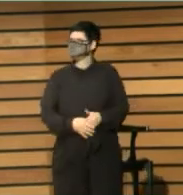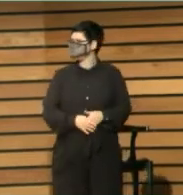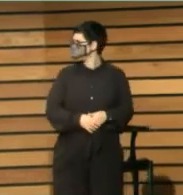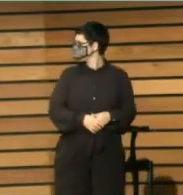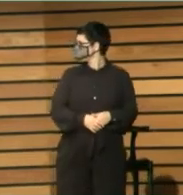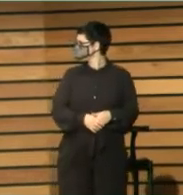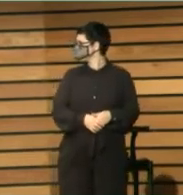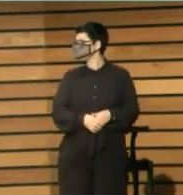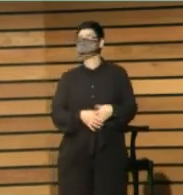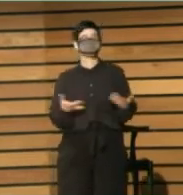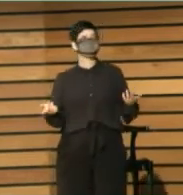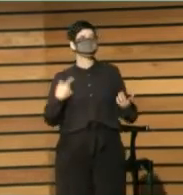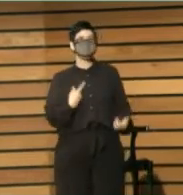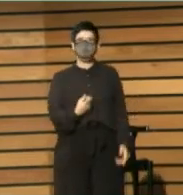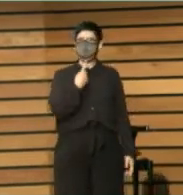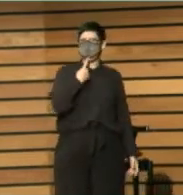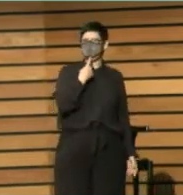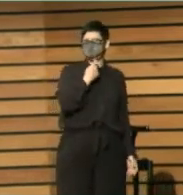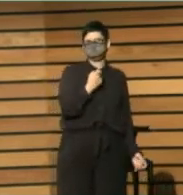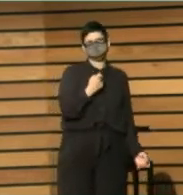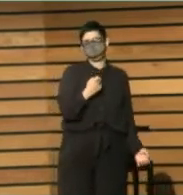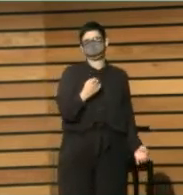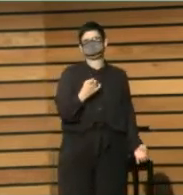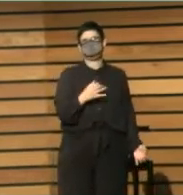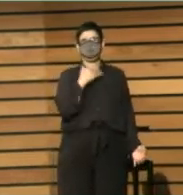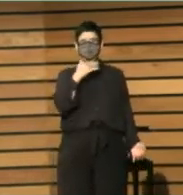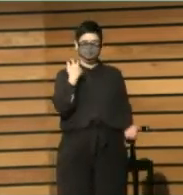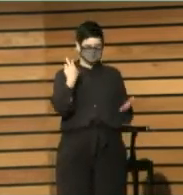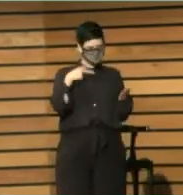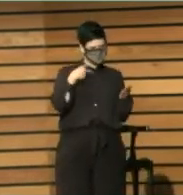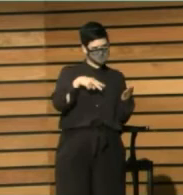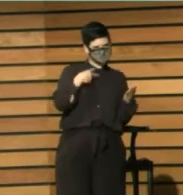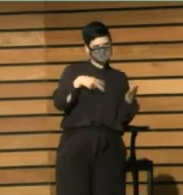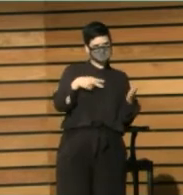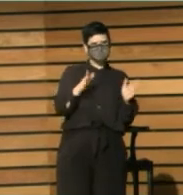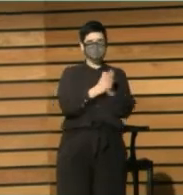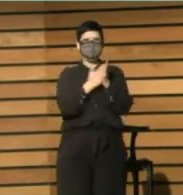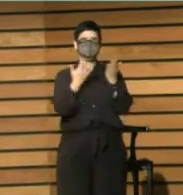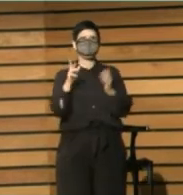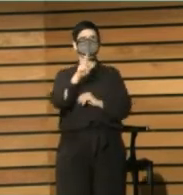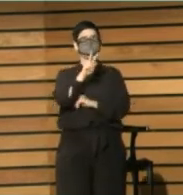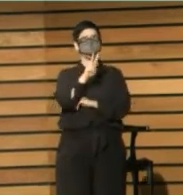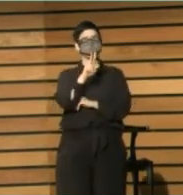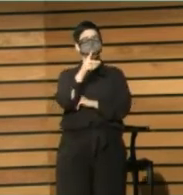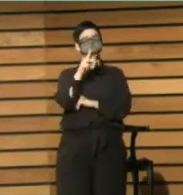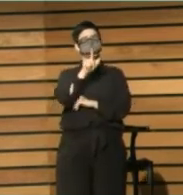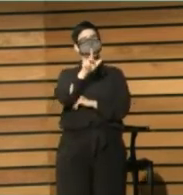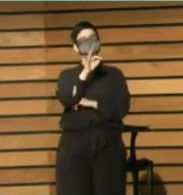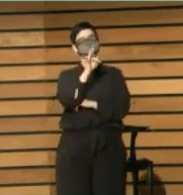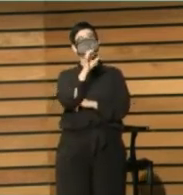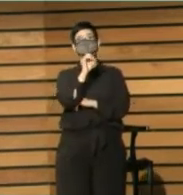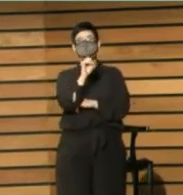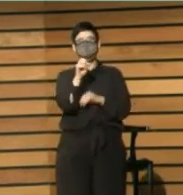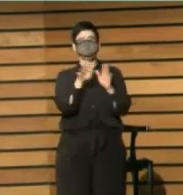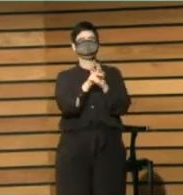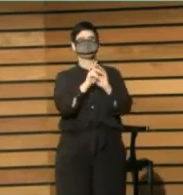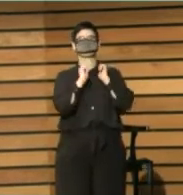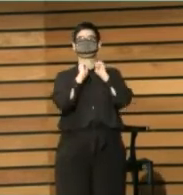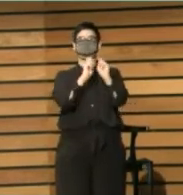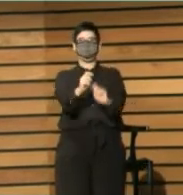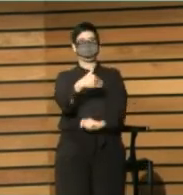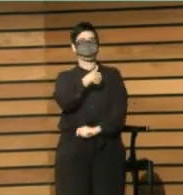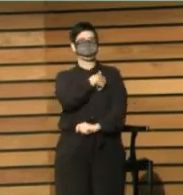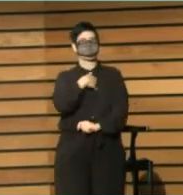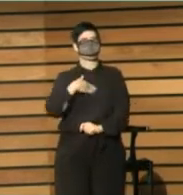No me costaba nada, cuando leí aquel libro de Rulfo, ponerle a aquel personaje inolvidable el rostro de mi